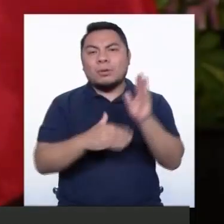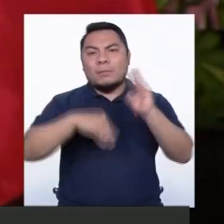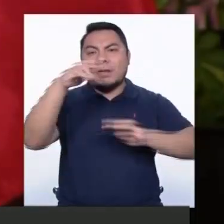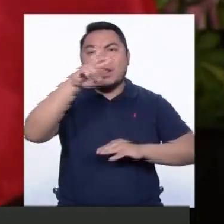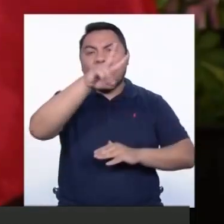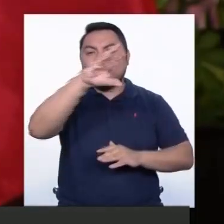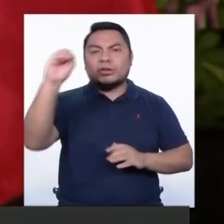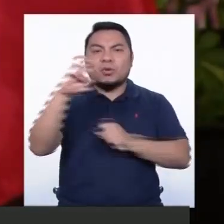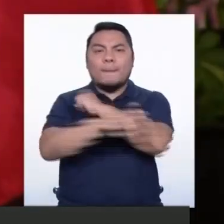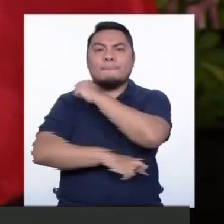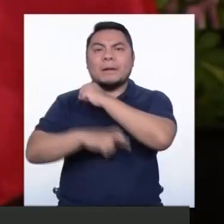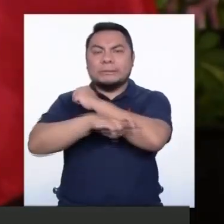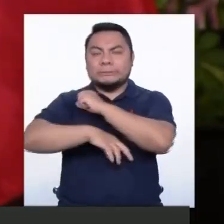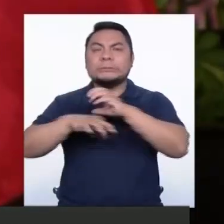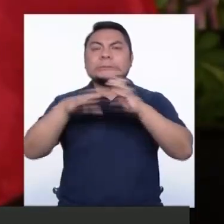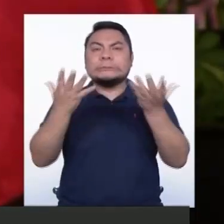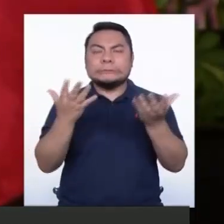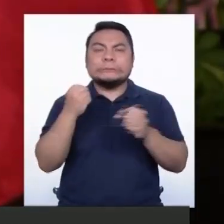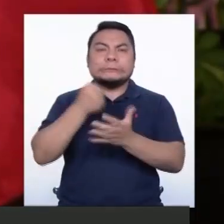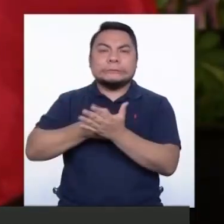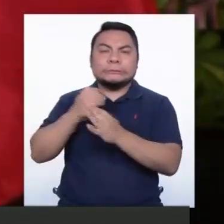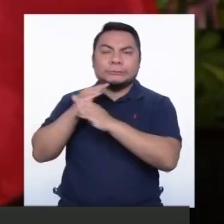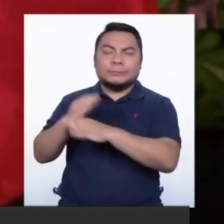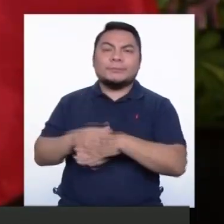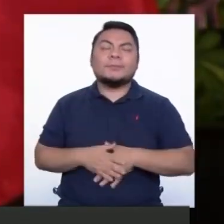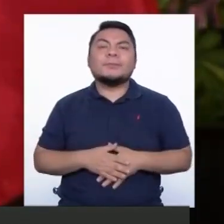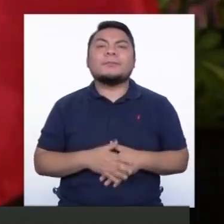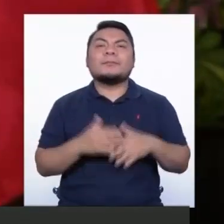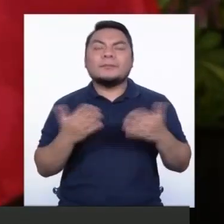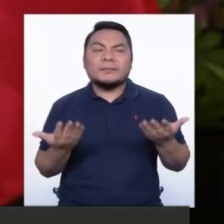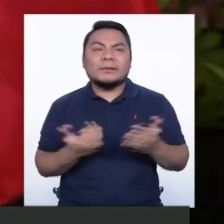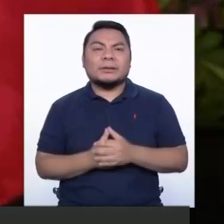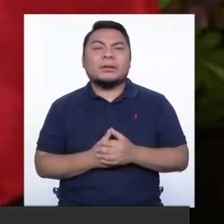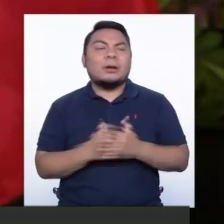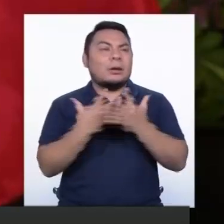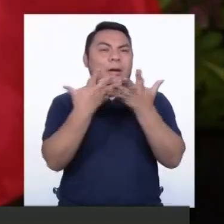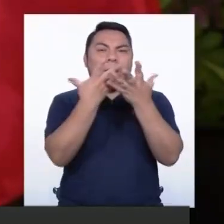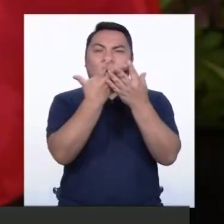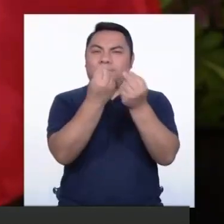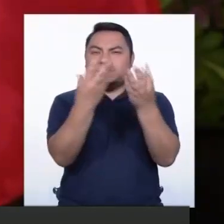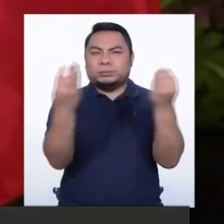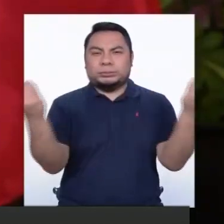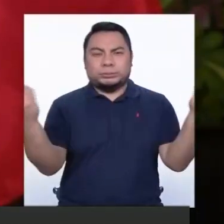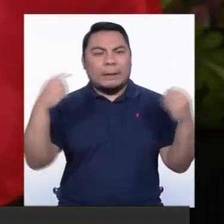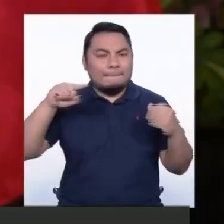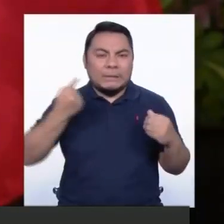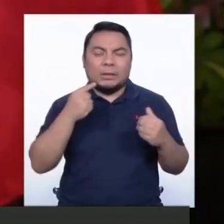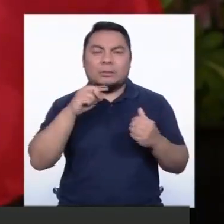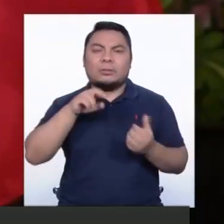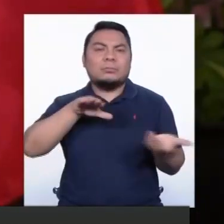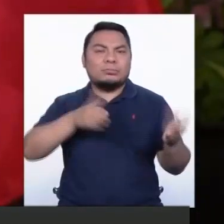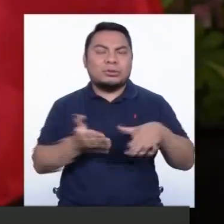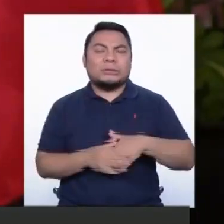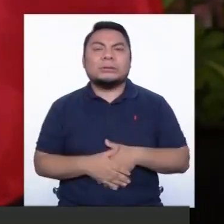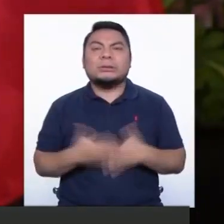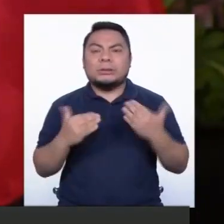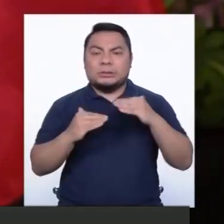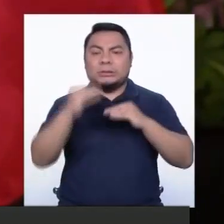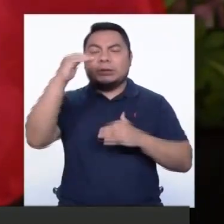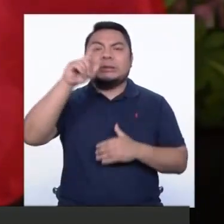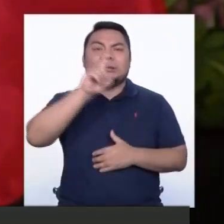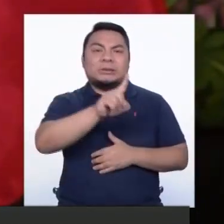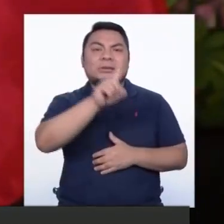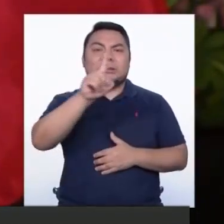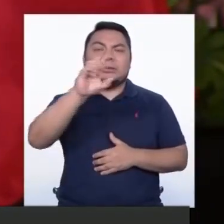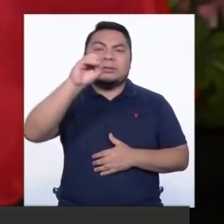países comprometidos, cientos de miles de muertes, ya han pasado las más de